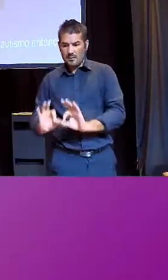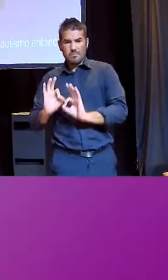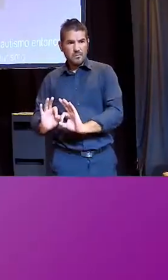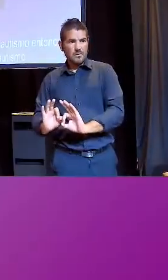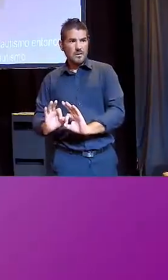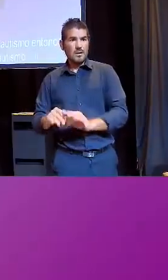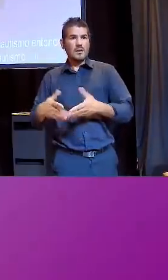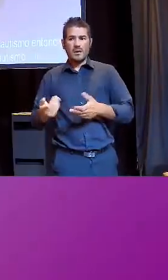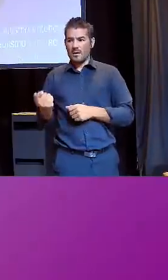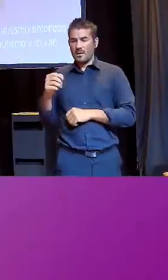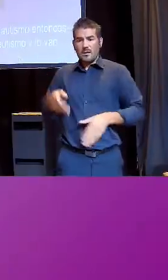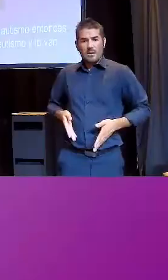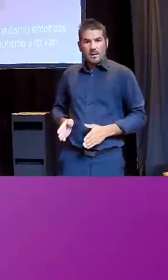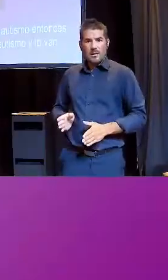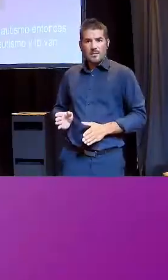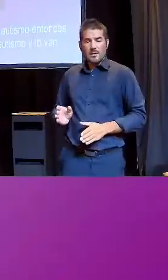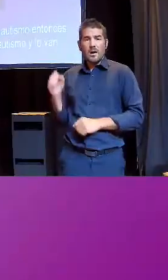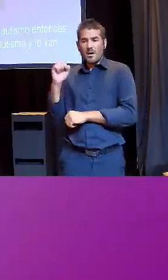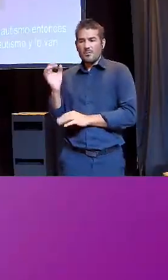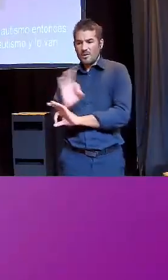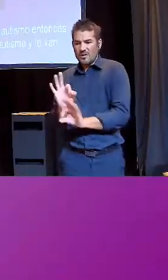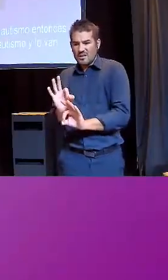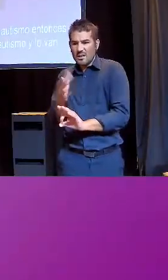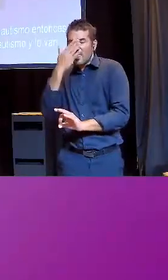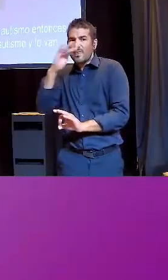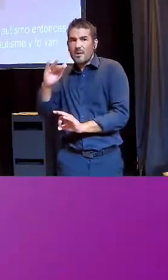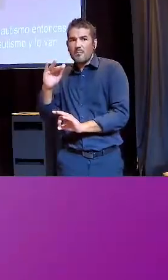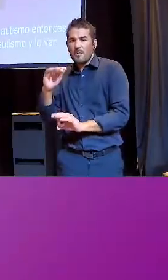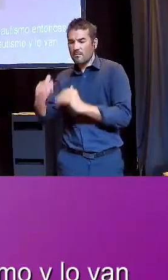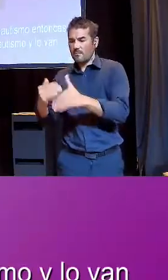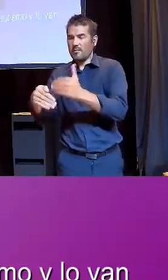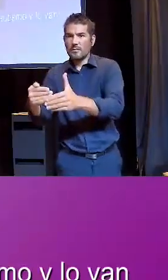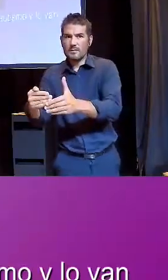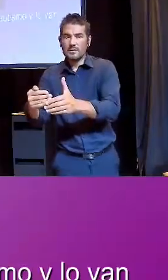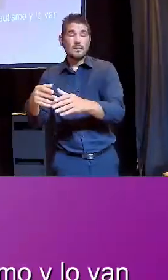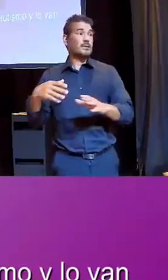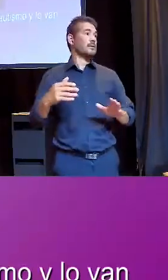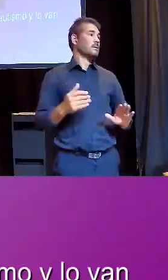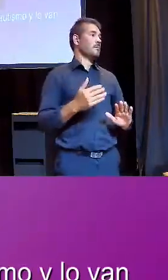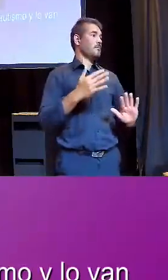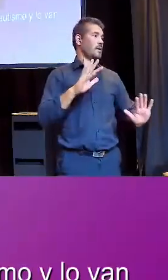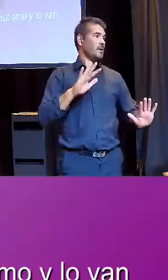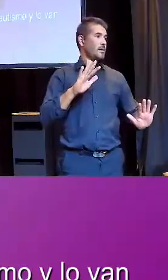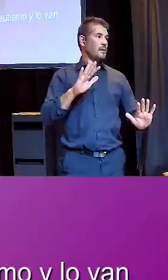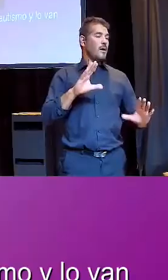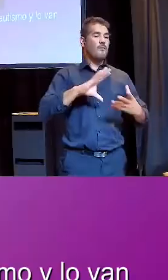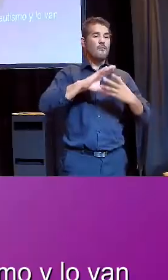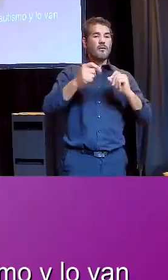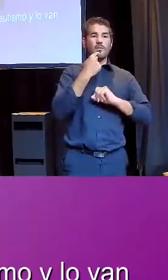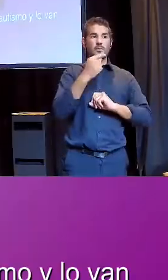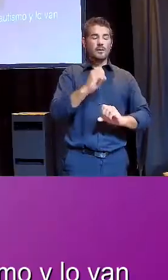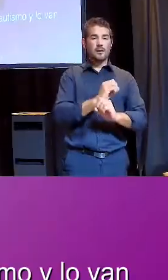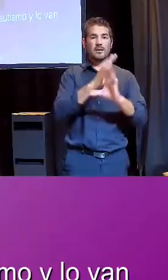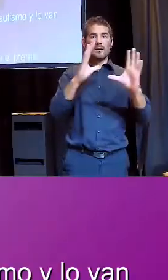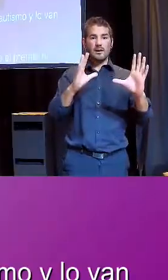autismo y lo van desarrollando. Digamos, si pudiera responder a esa pregunta claramente, estaría peleando el